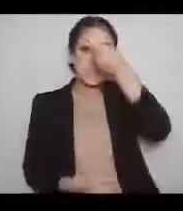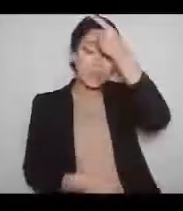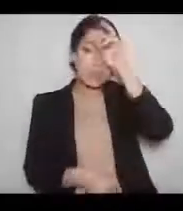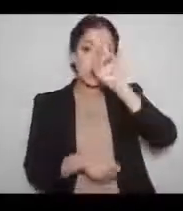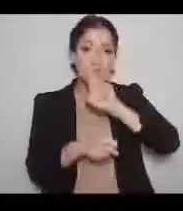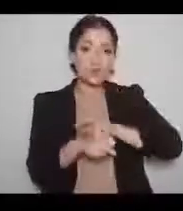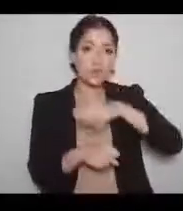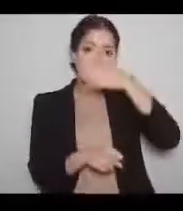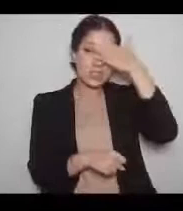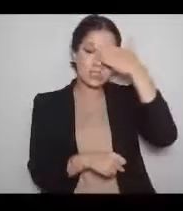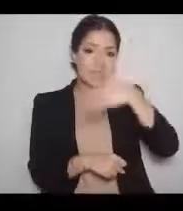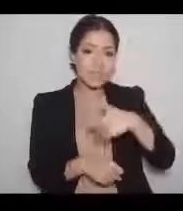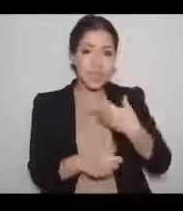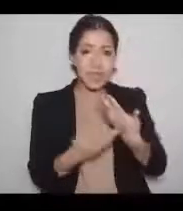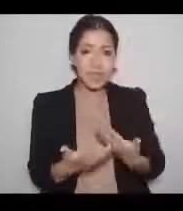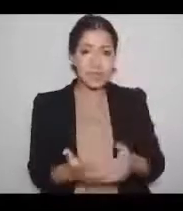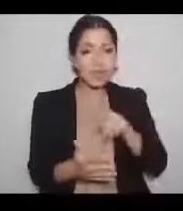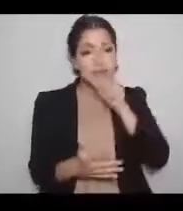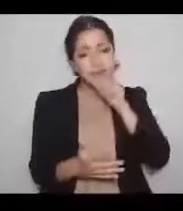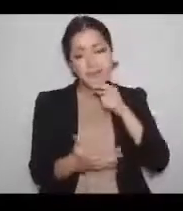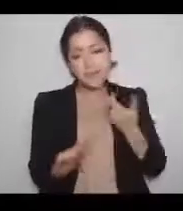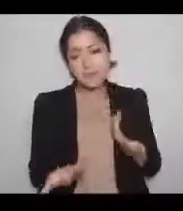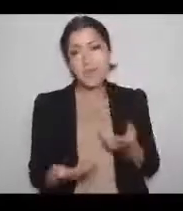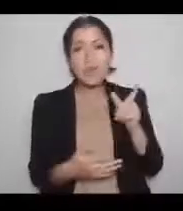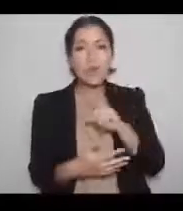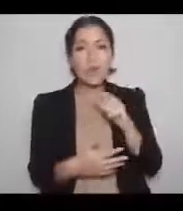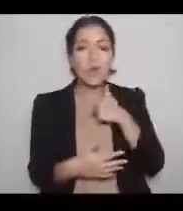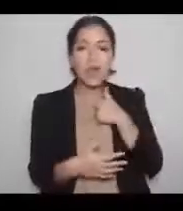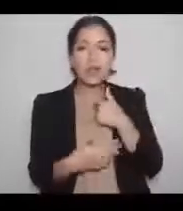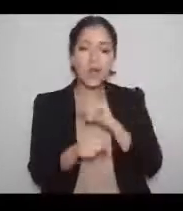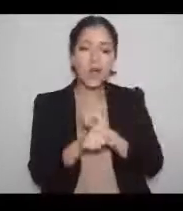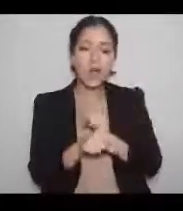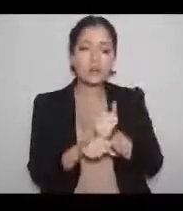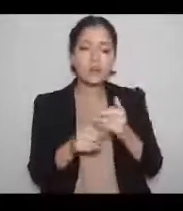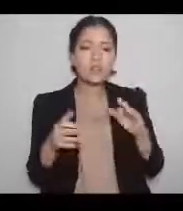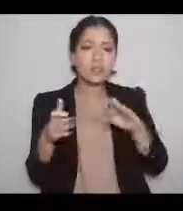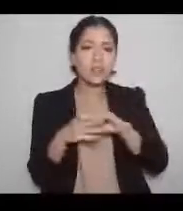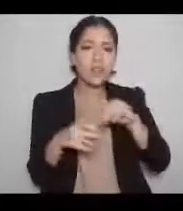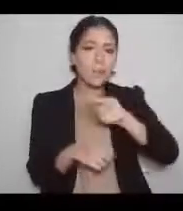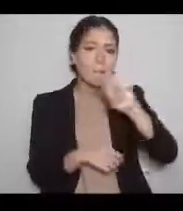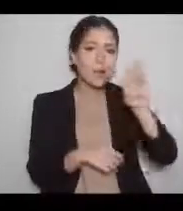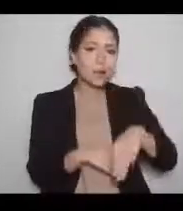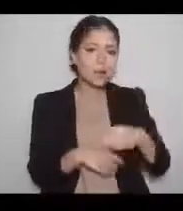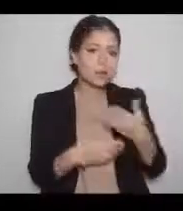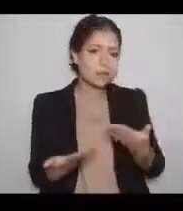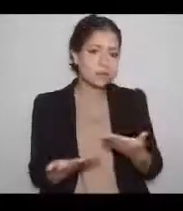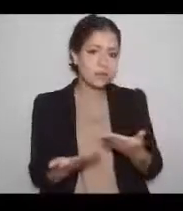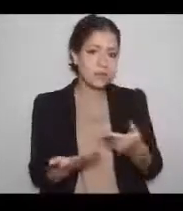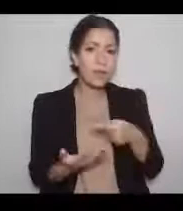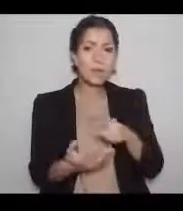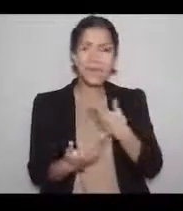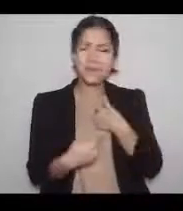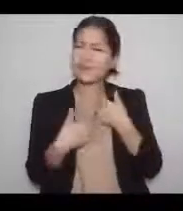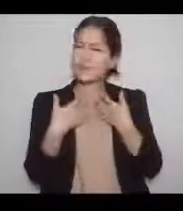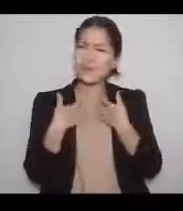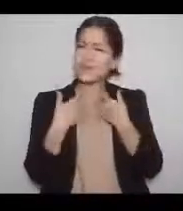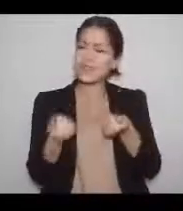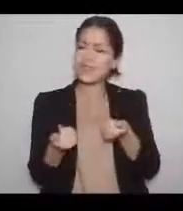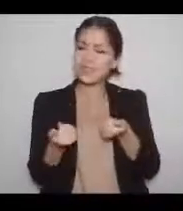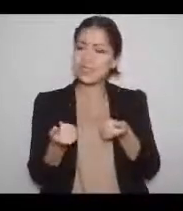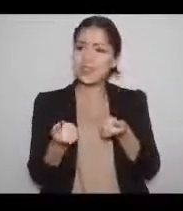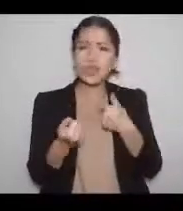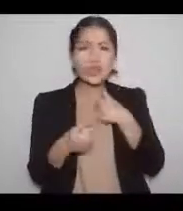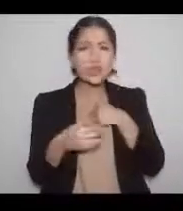a estrenar, o solo vamos a estrenar tú y yo. ¡No entiendo un carajo! Estoy a punto de mi último divorcio.